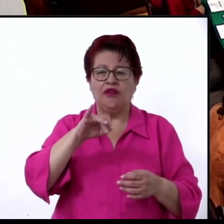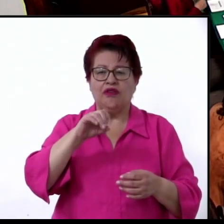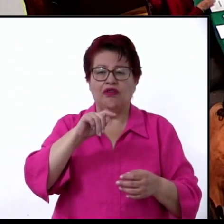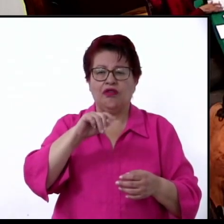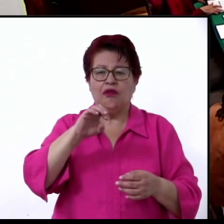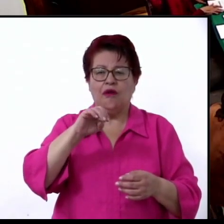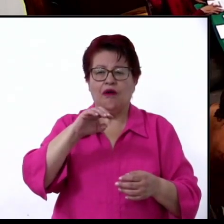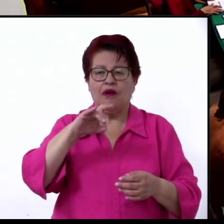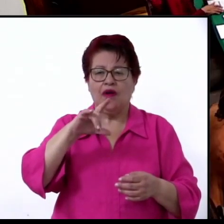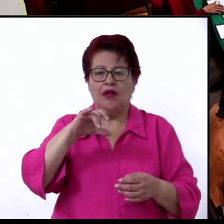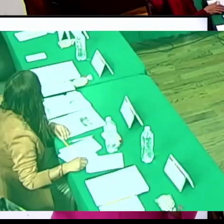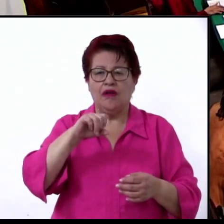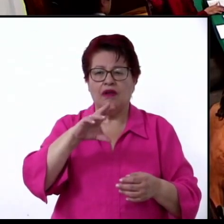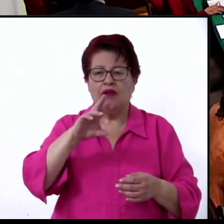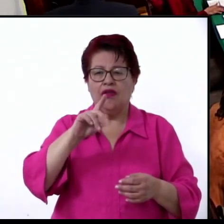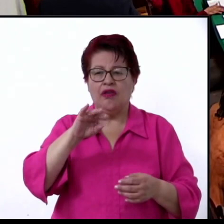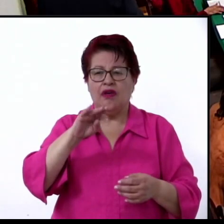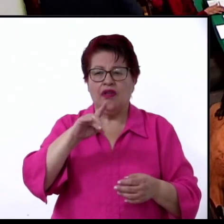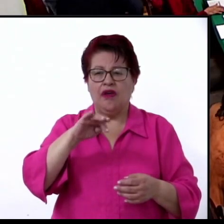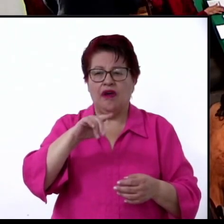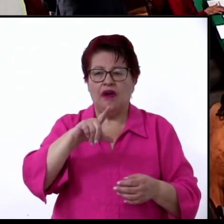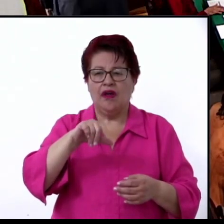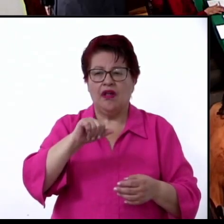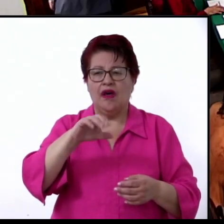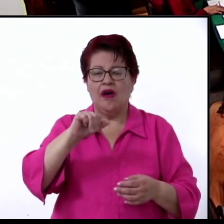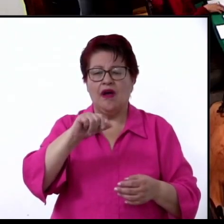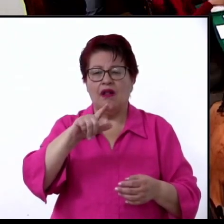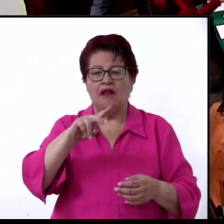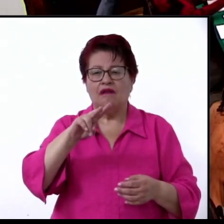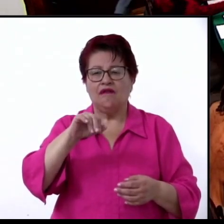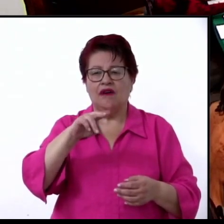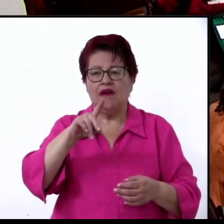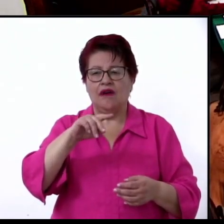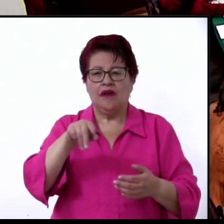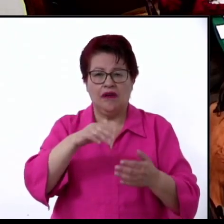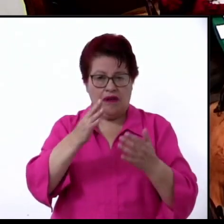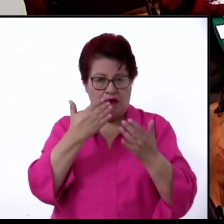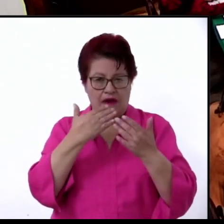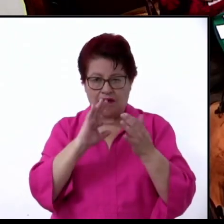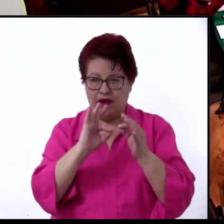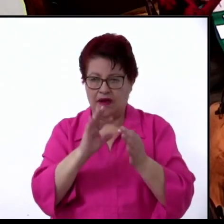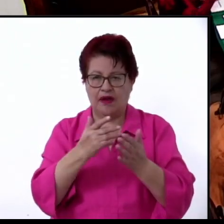diputada Daniela Álvarez, ya tenemos su asistencia también. Continuamos.